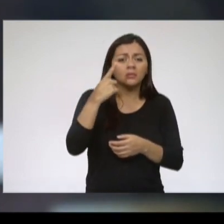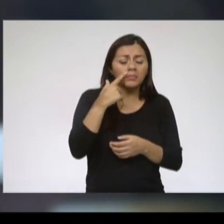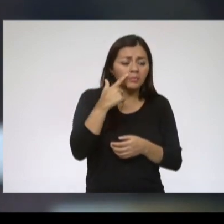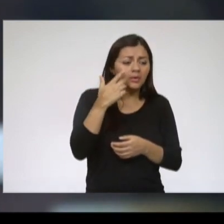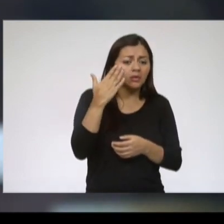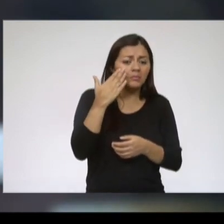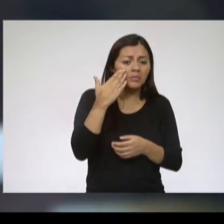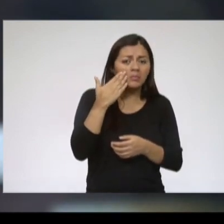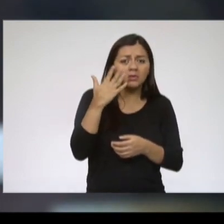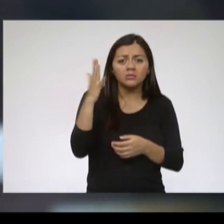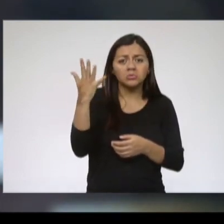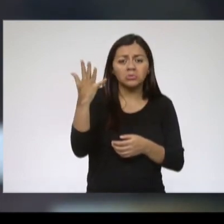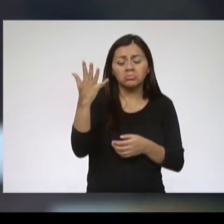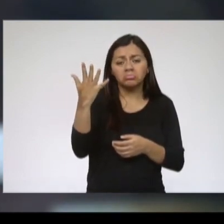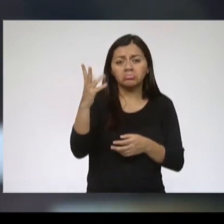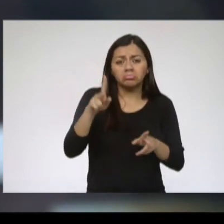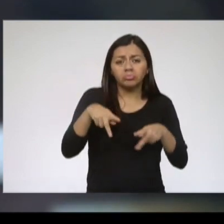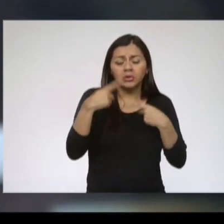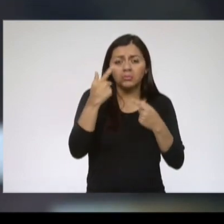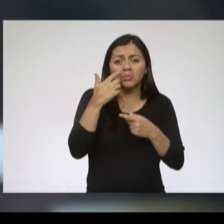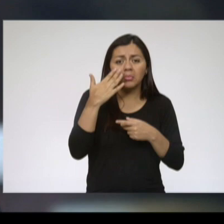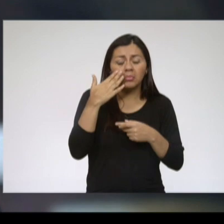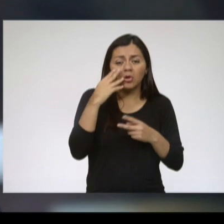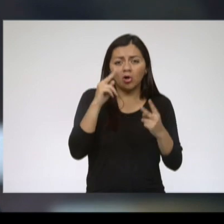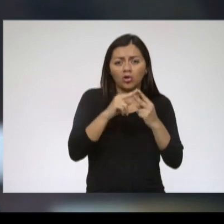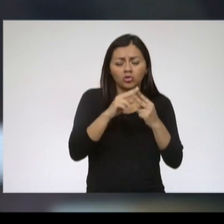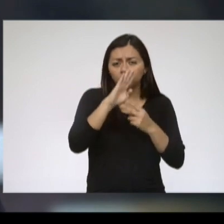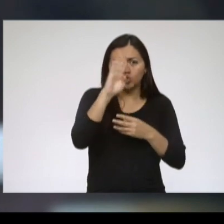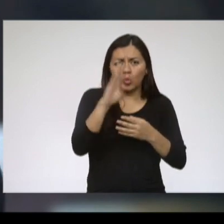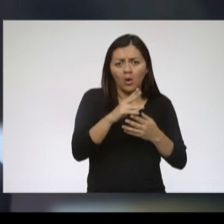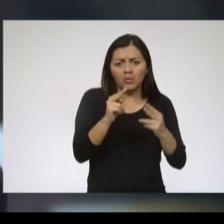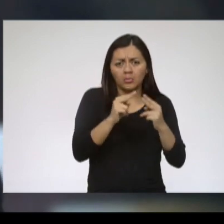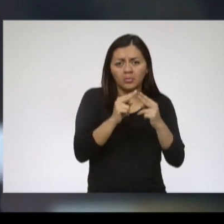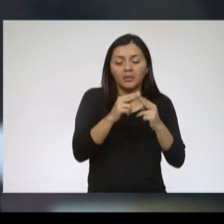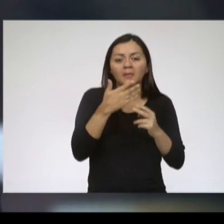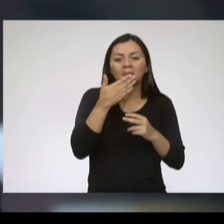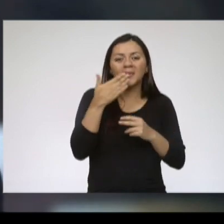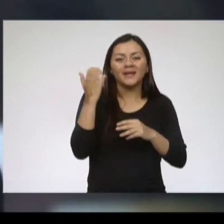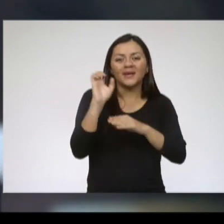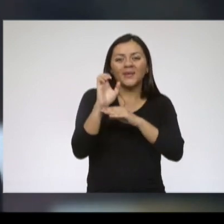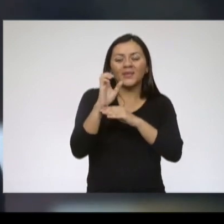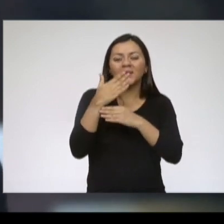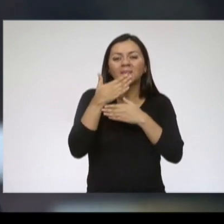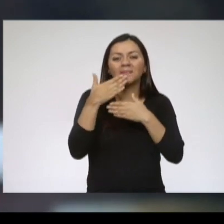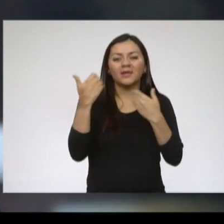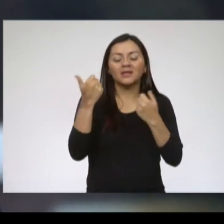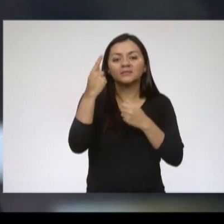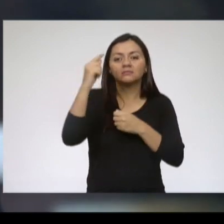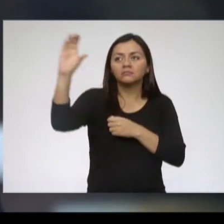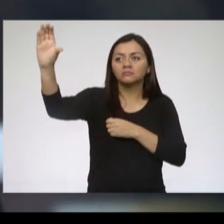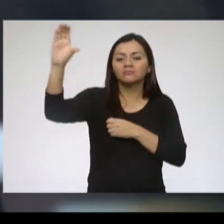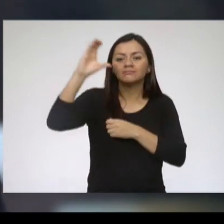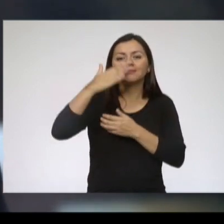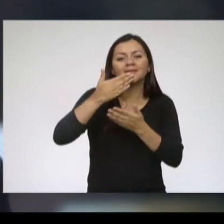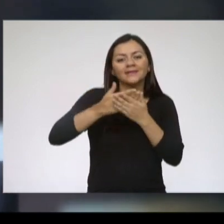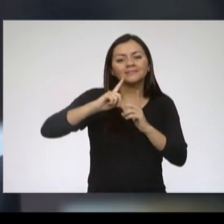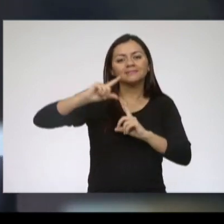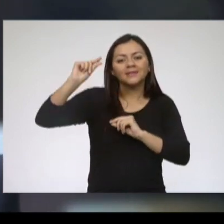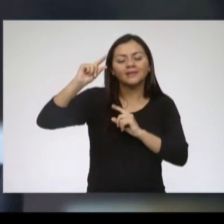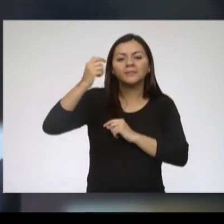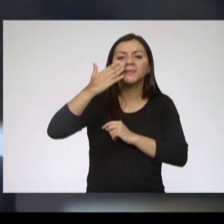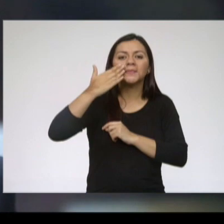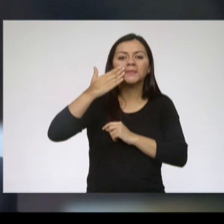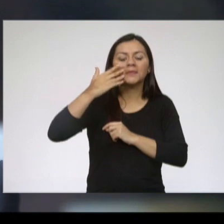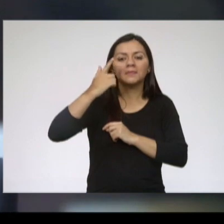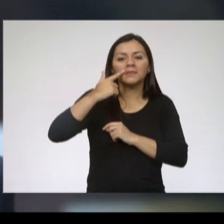vivió toda su vida sin conocer a sus padres, ¿sí? Que el país está mejor porque hay más remesas de su padre